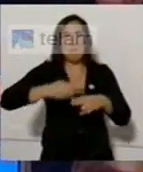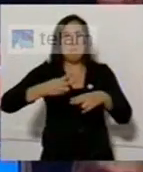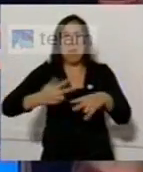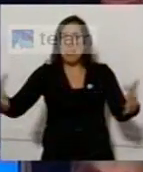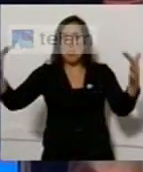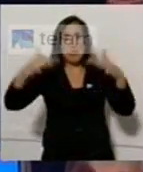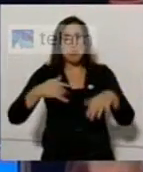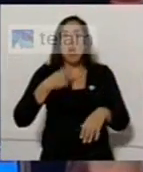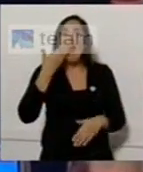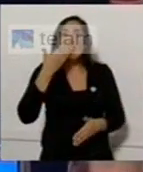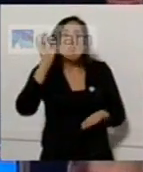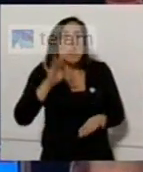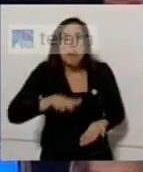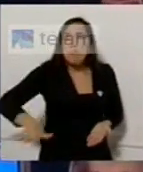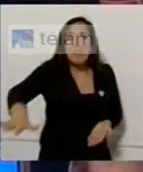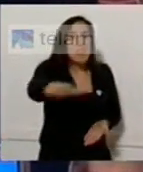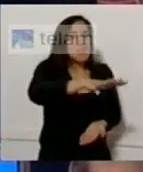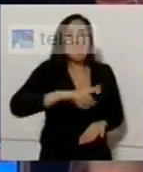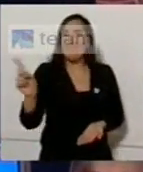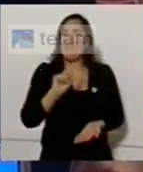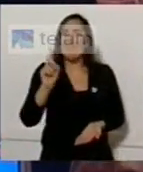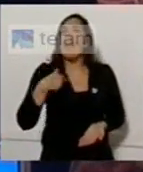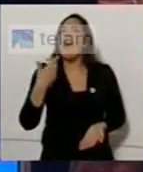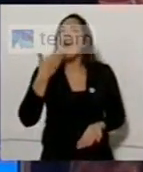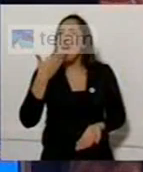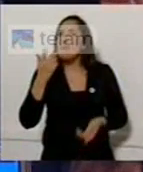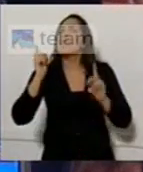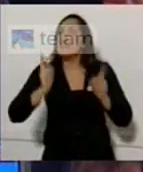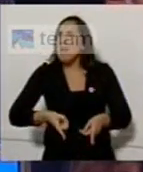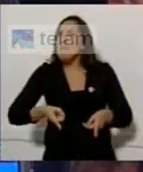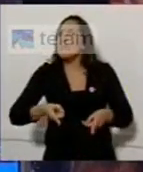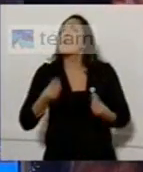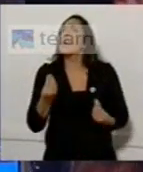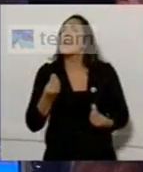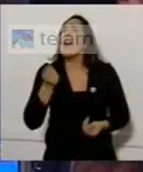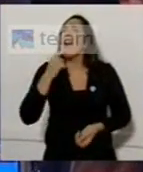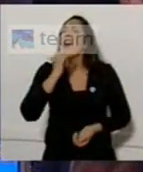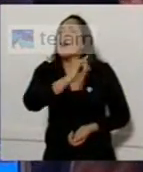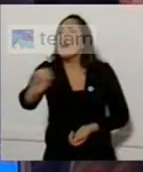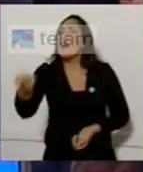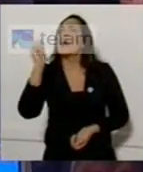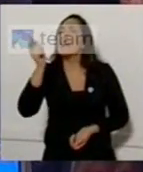Es más, me refiero también a aquellos que sin saberlo,